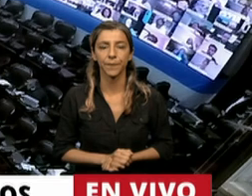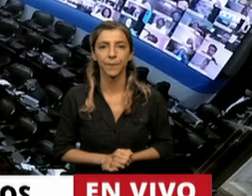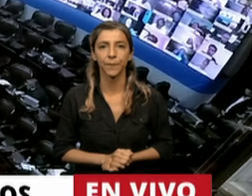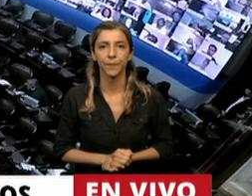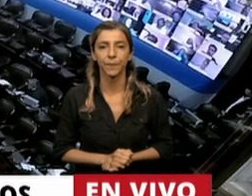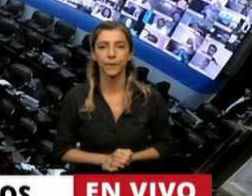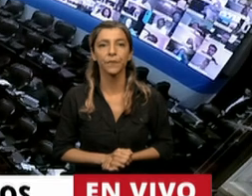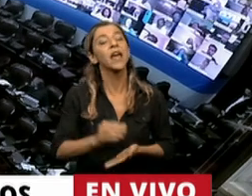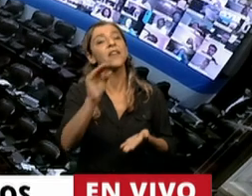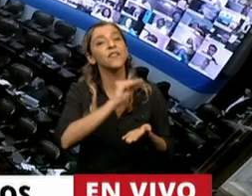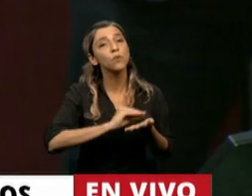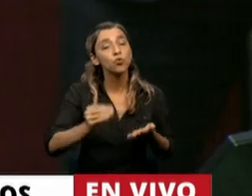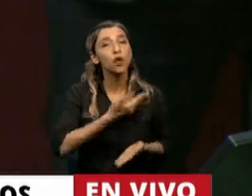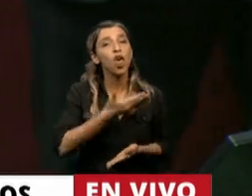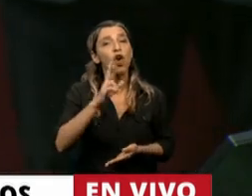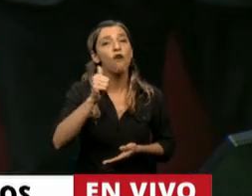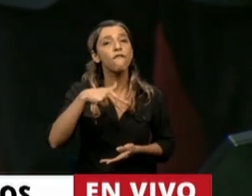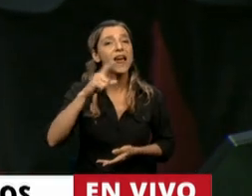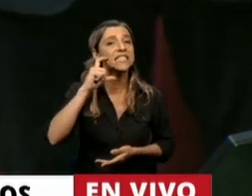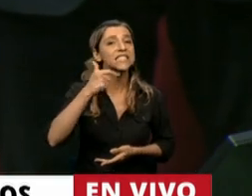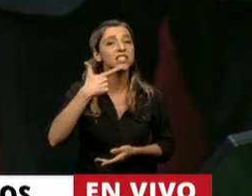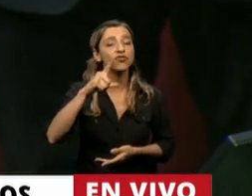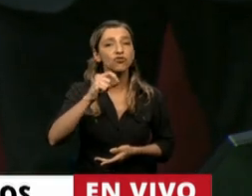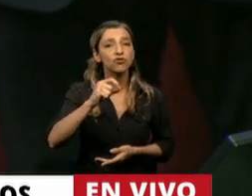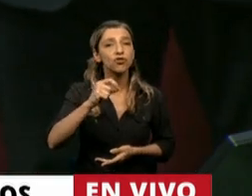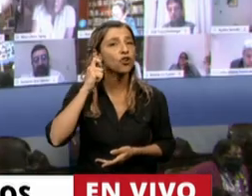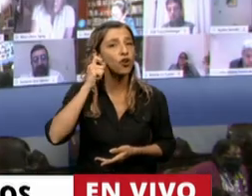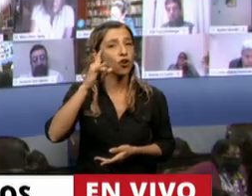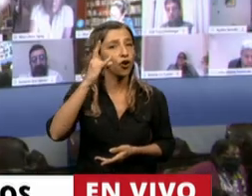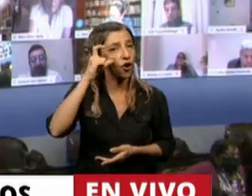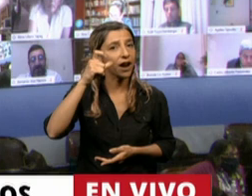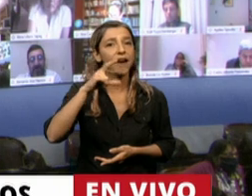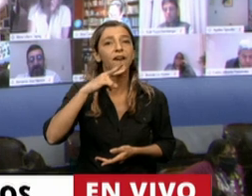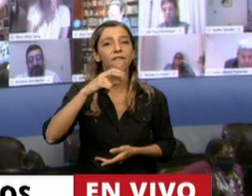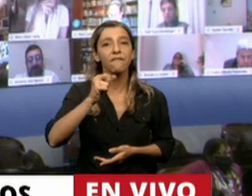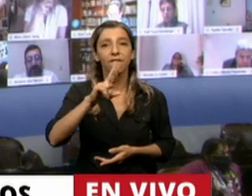Guevara diputado Francisco Guevara